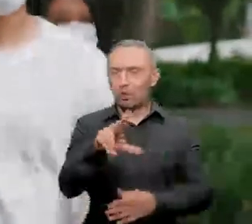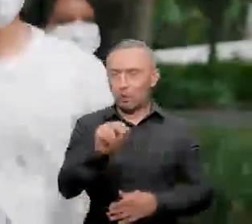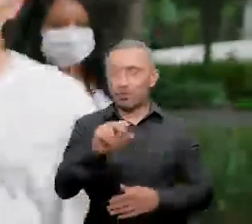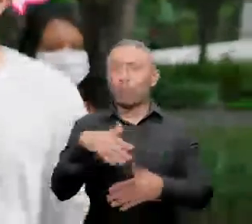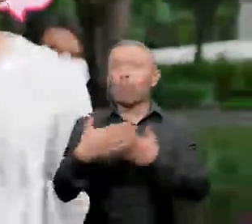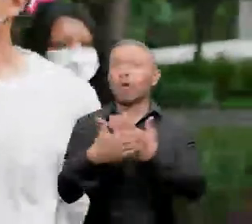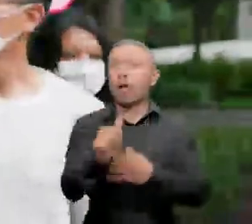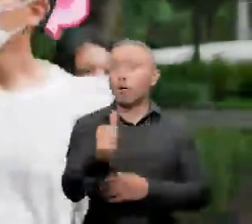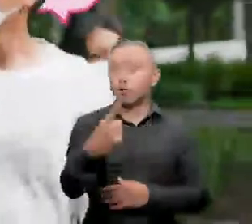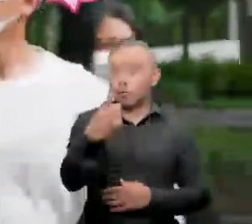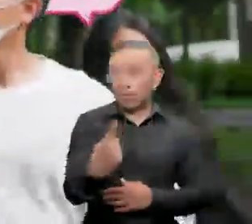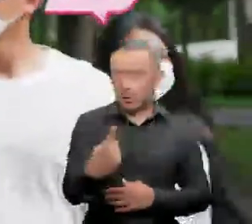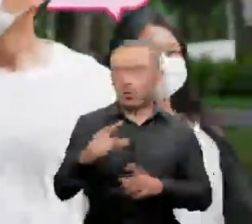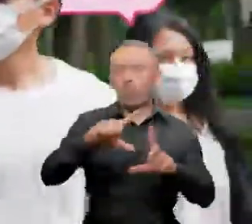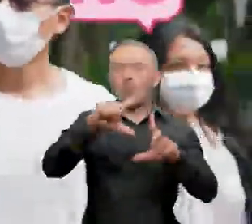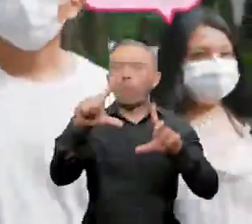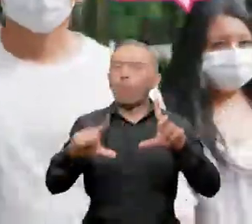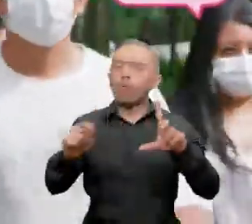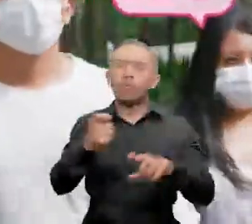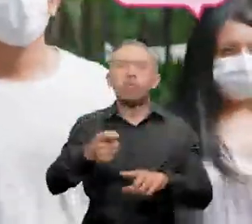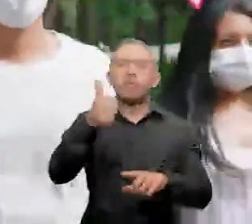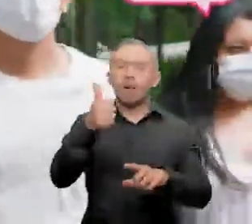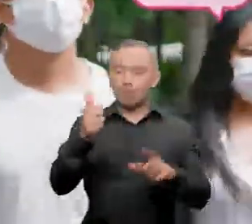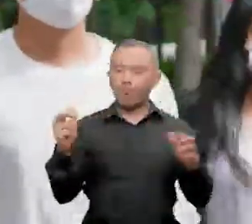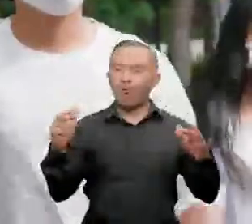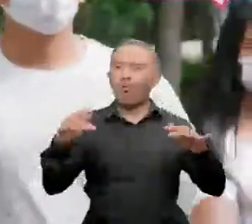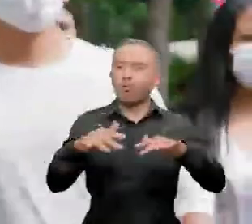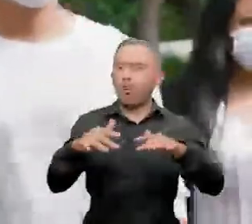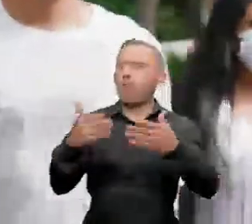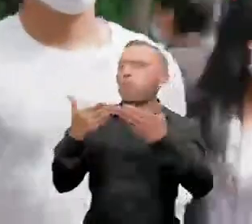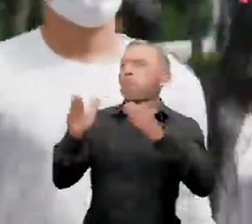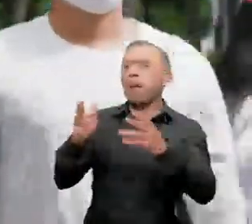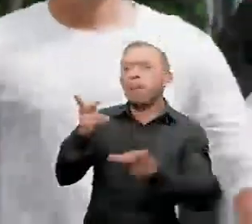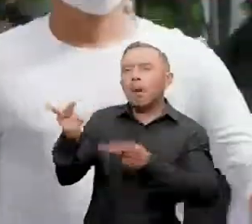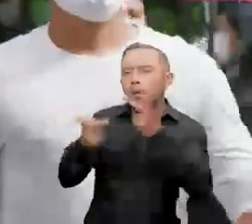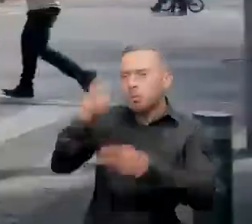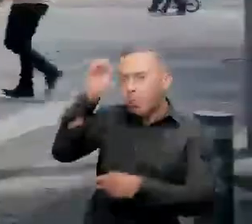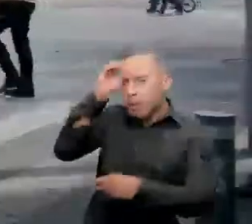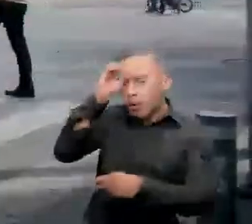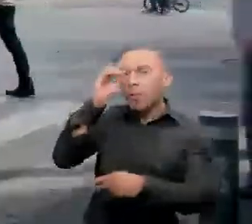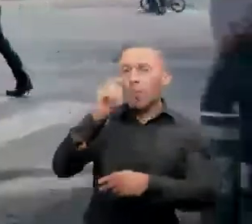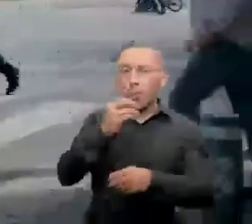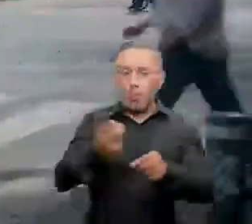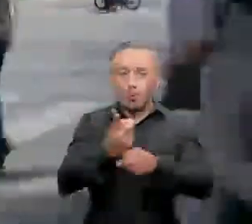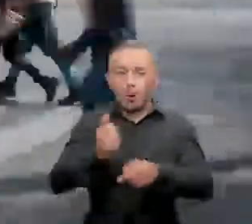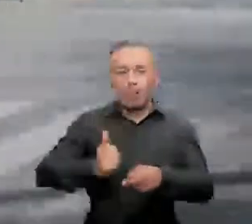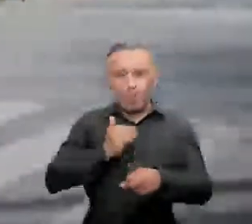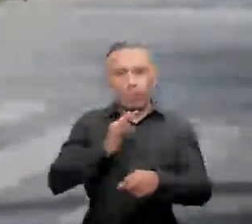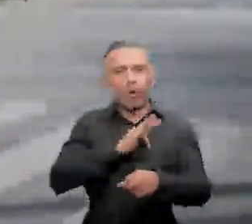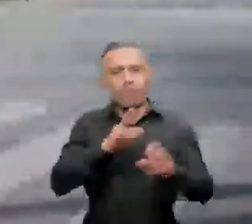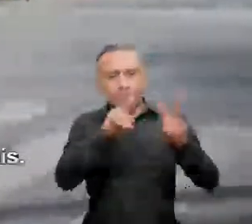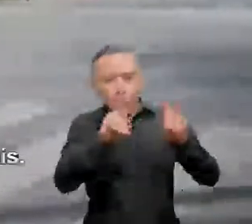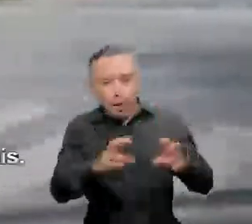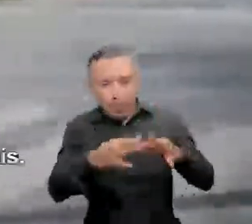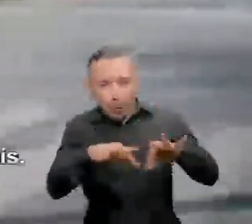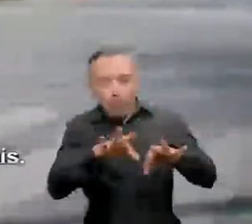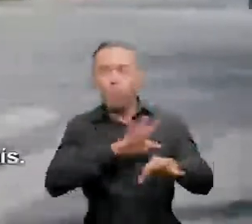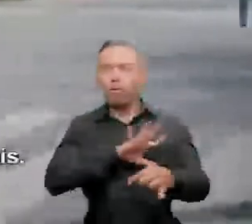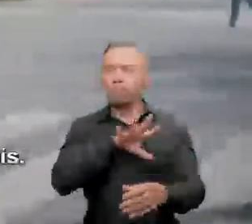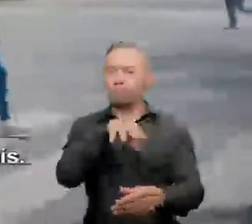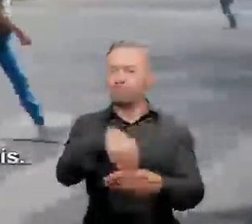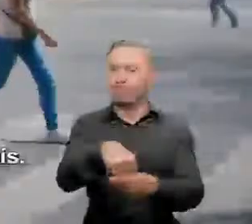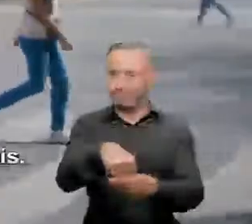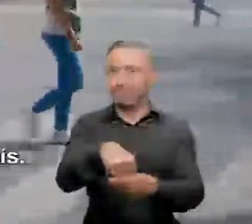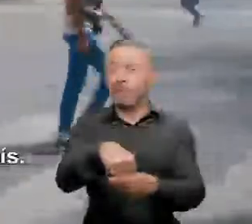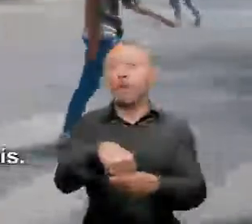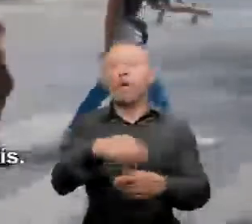El próximo 1 de agosto, por primera vez a nivel federal, iremos a una consulta popular. Es una oportunidad más de participar e involucrarnos